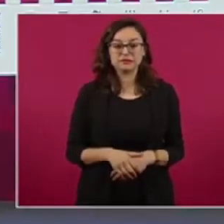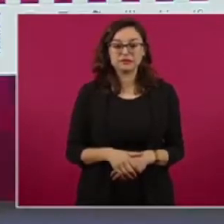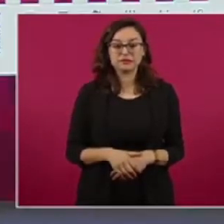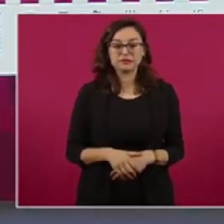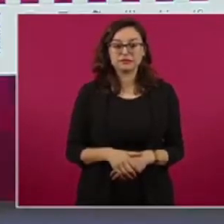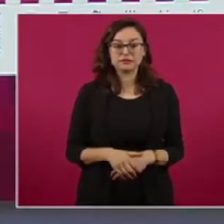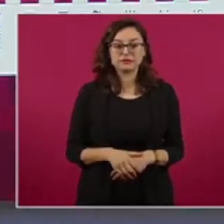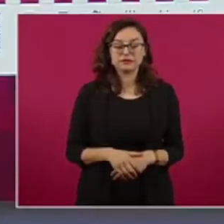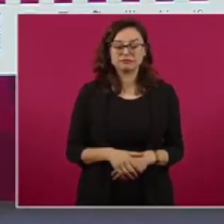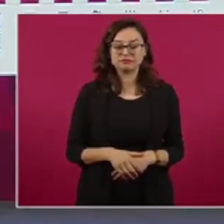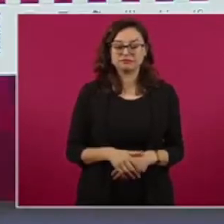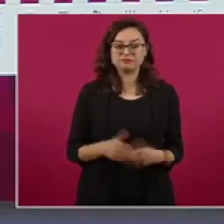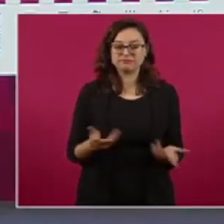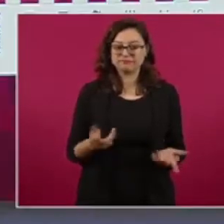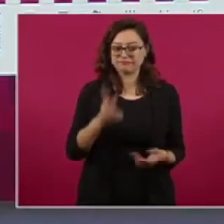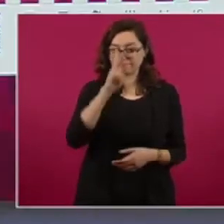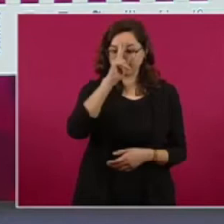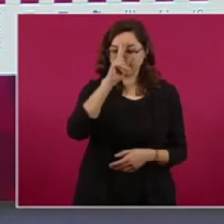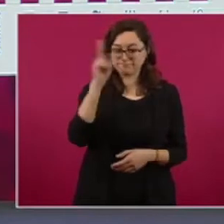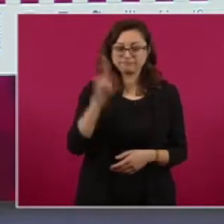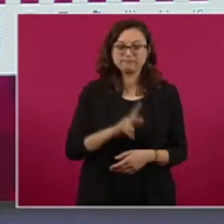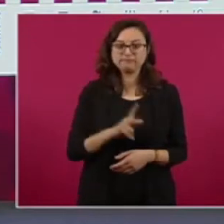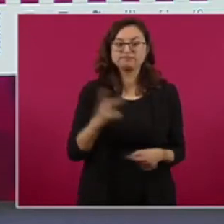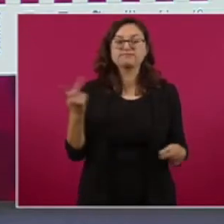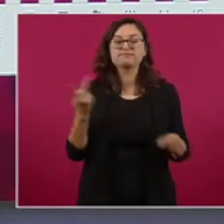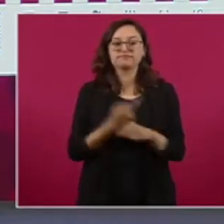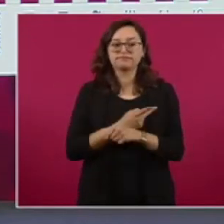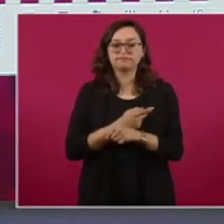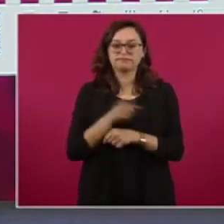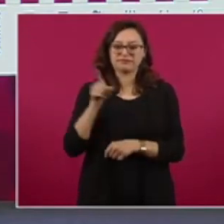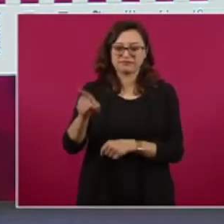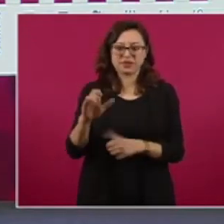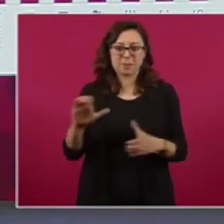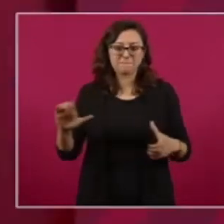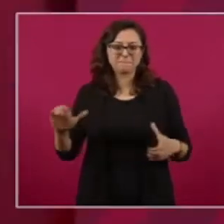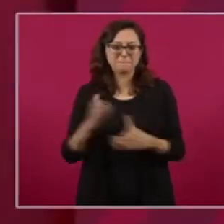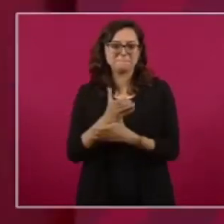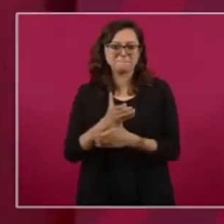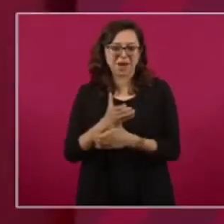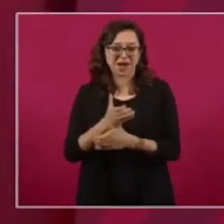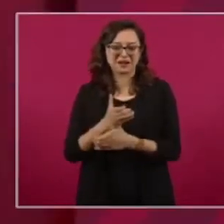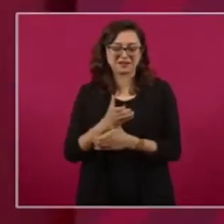el enfrentamiento, la masacre en un bar en Celaya.